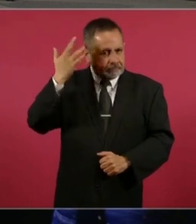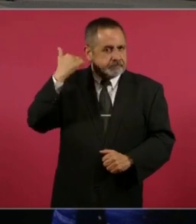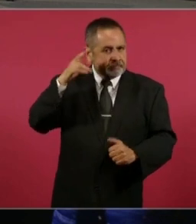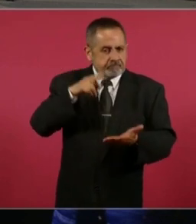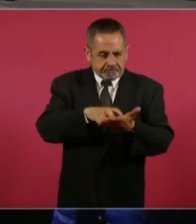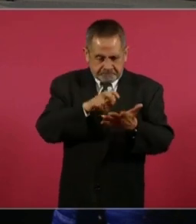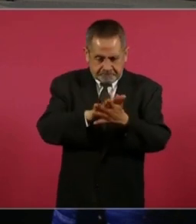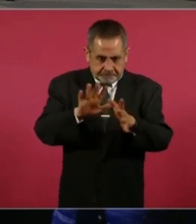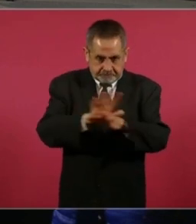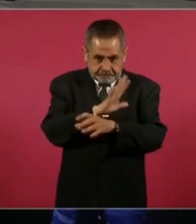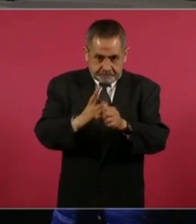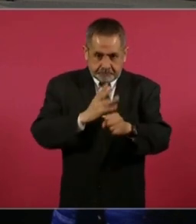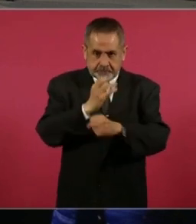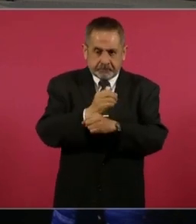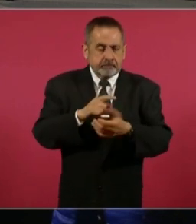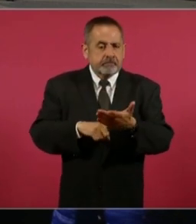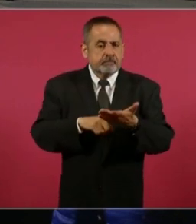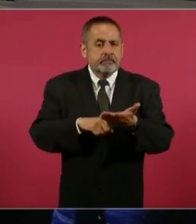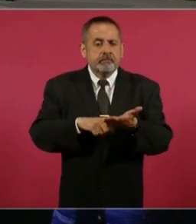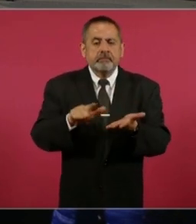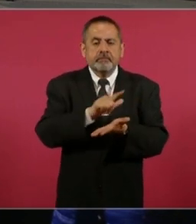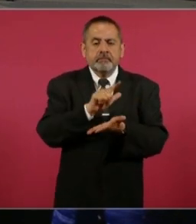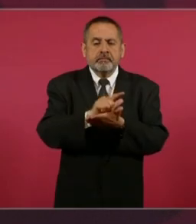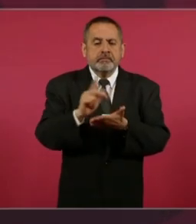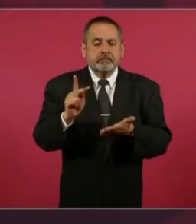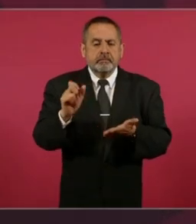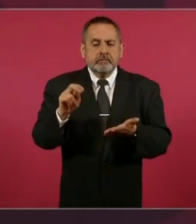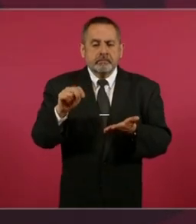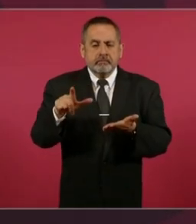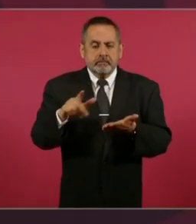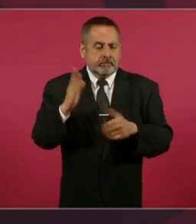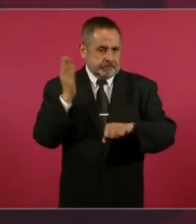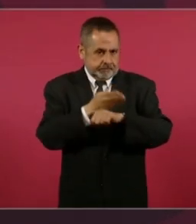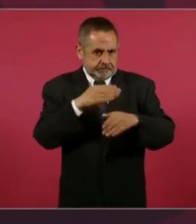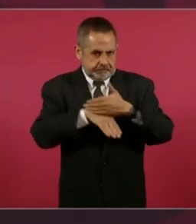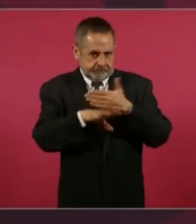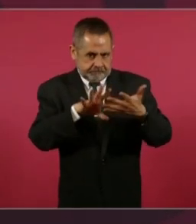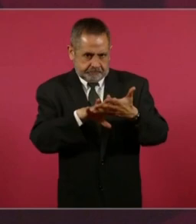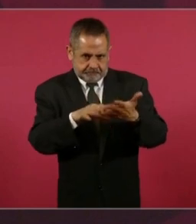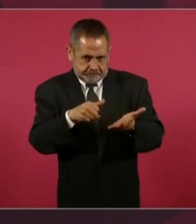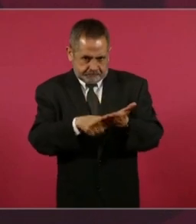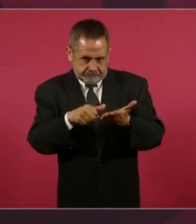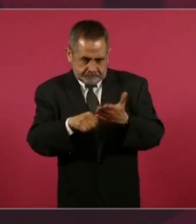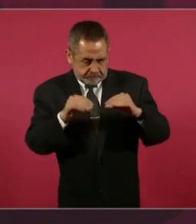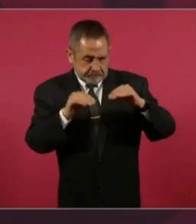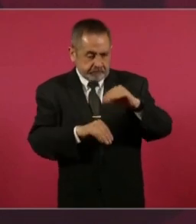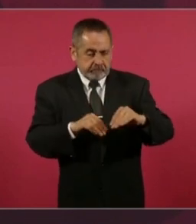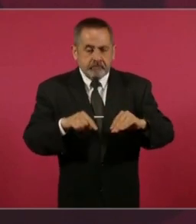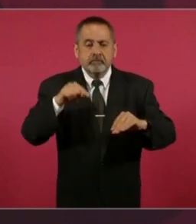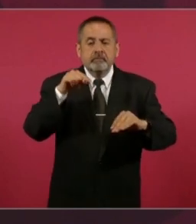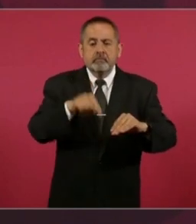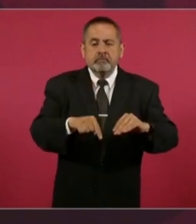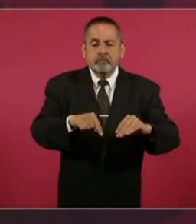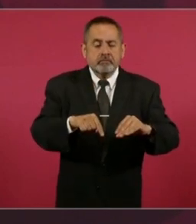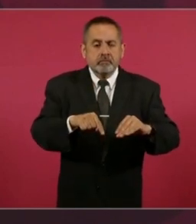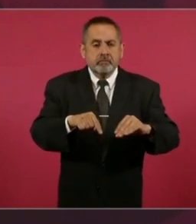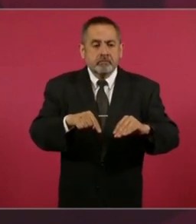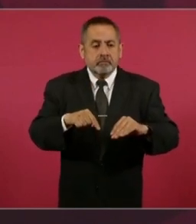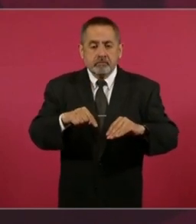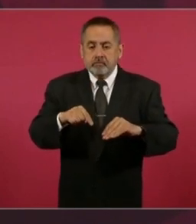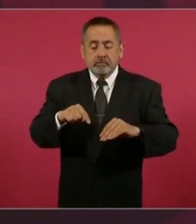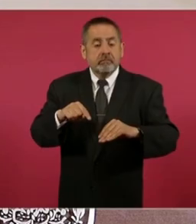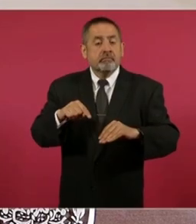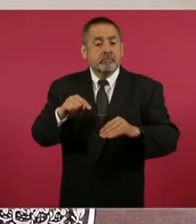modificó el código penal para que no se considerara delito grave